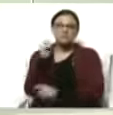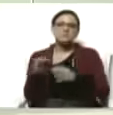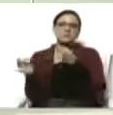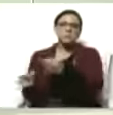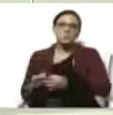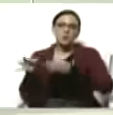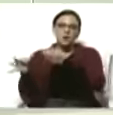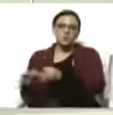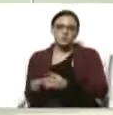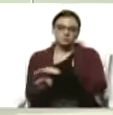retornar este contacto adelante